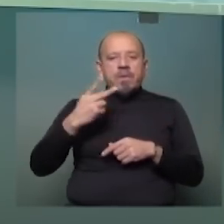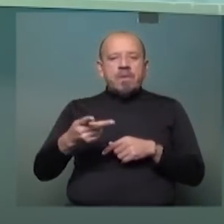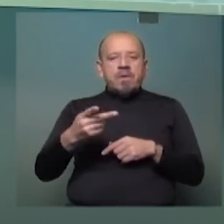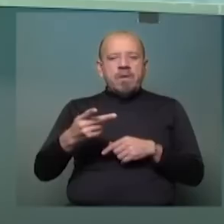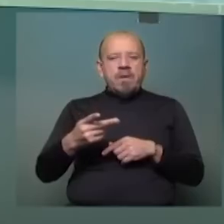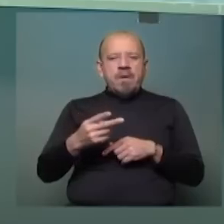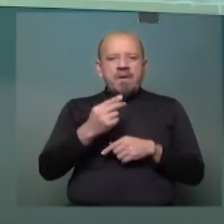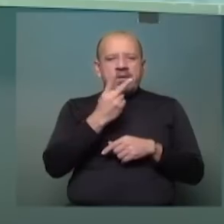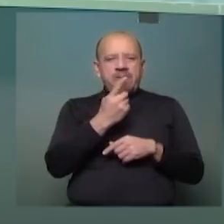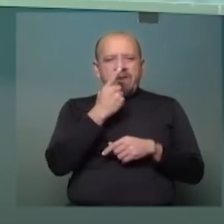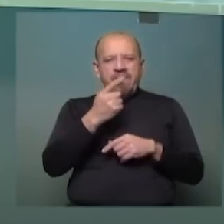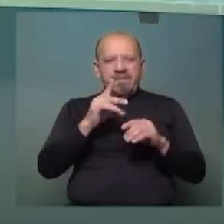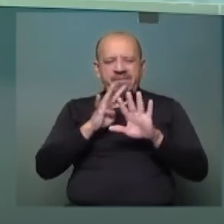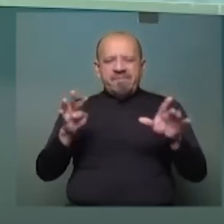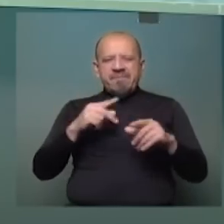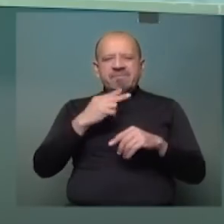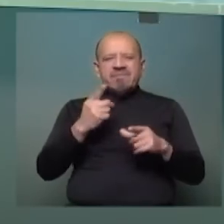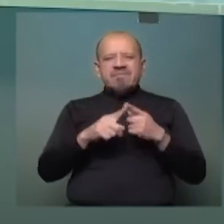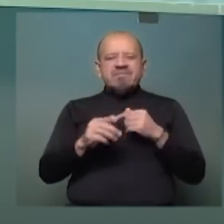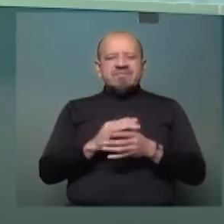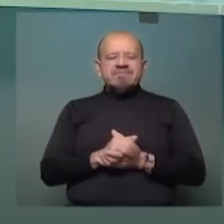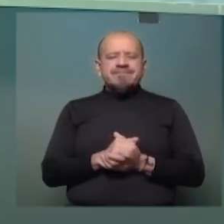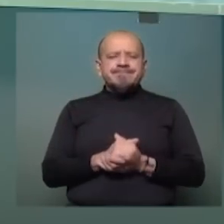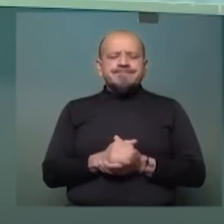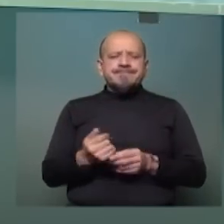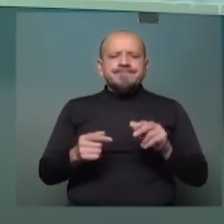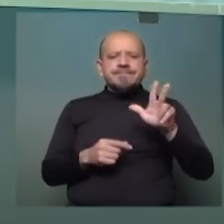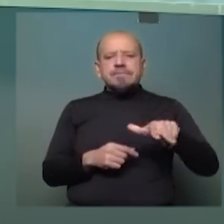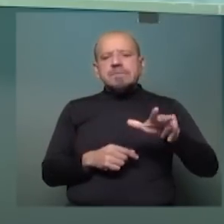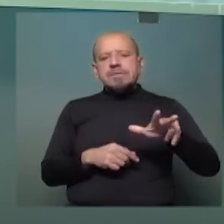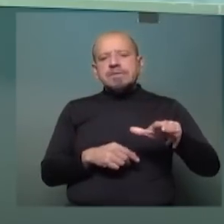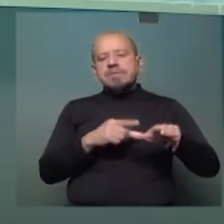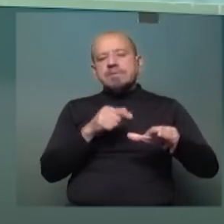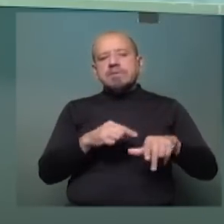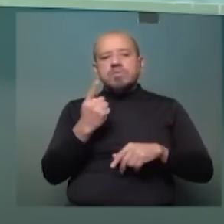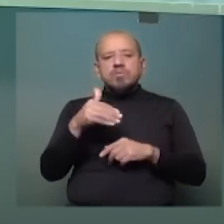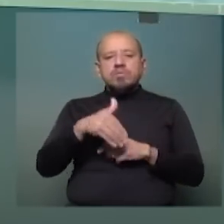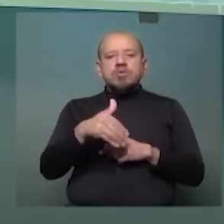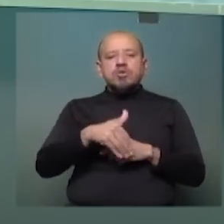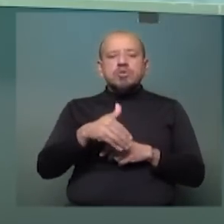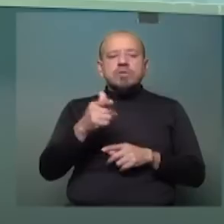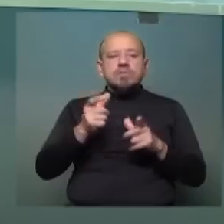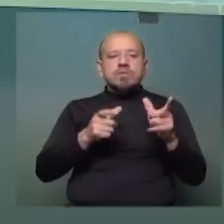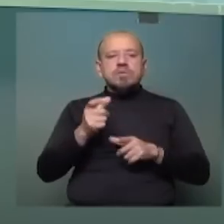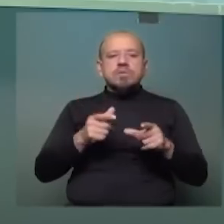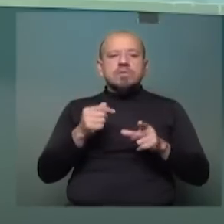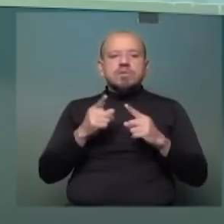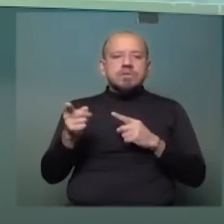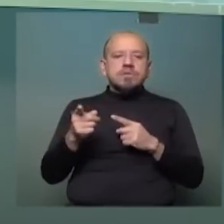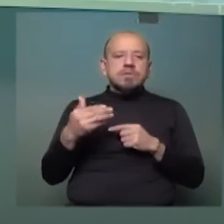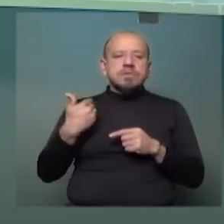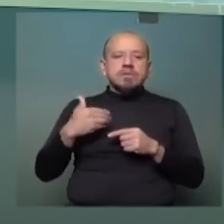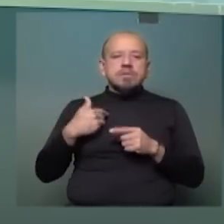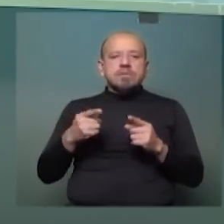en 2019 Así es Nati y en el último trimestre más de 1 millón de personas salieron del país con destino a